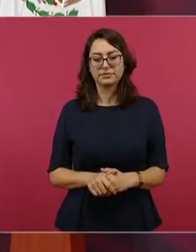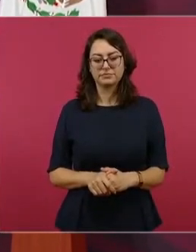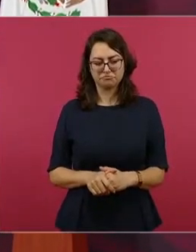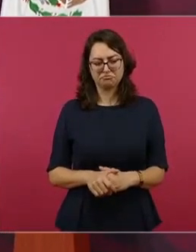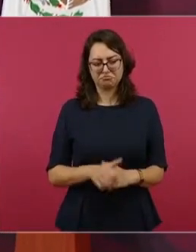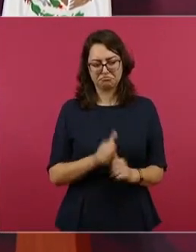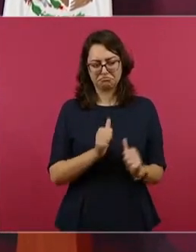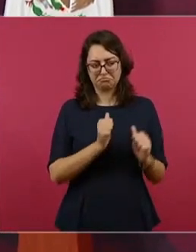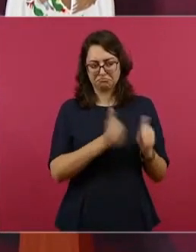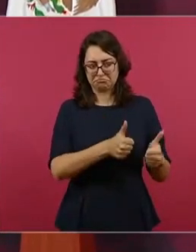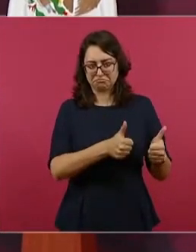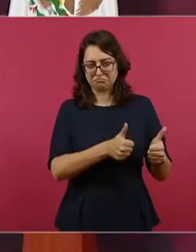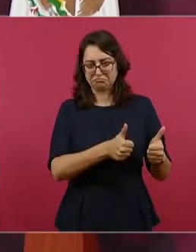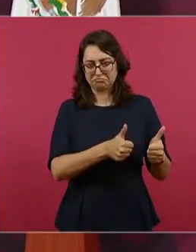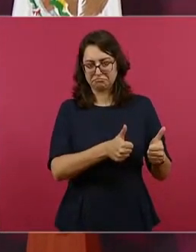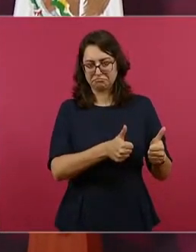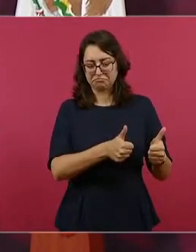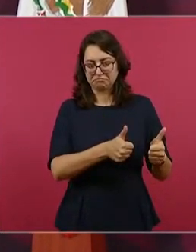Vas bien,